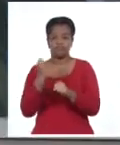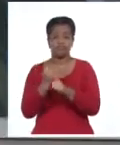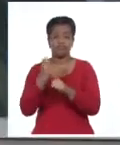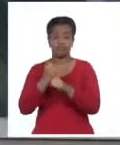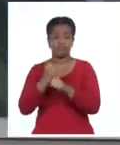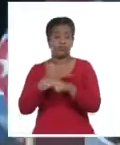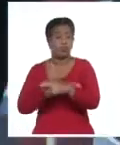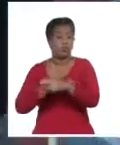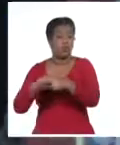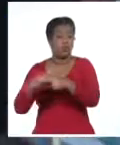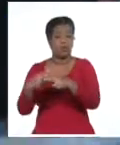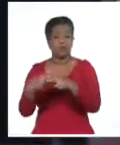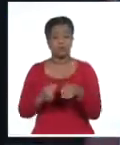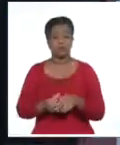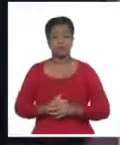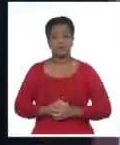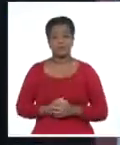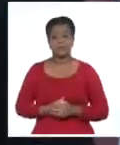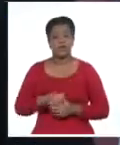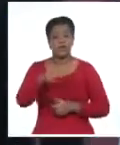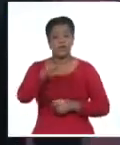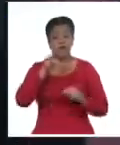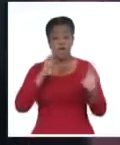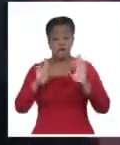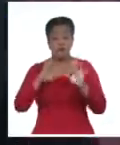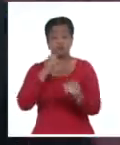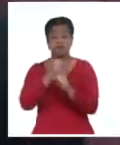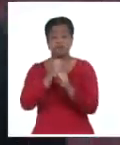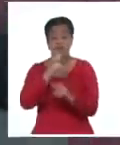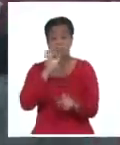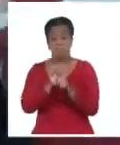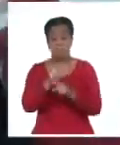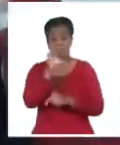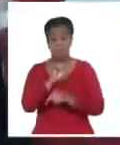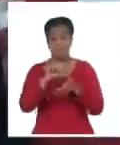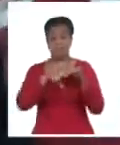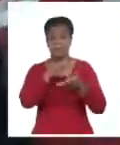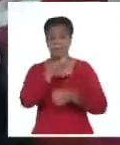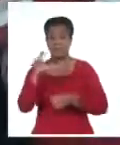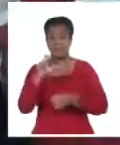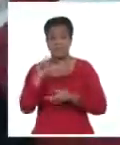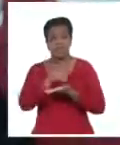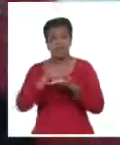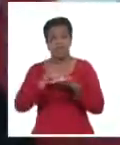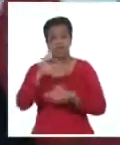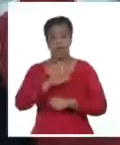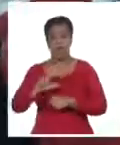de nuestra historia. Una nueva etapa de trabajo inicia para la organización política en Tierra Agramontina,